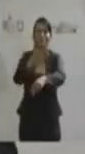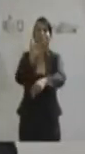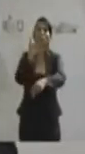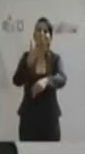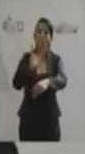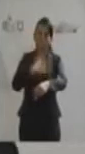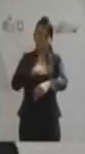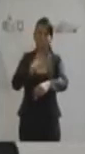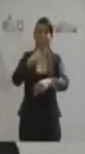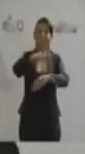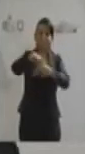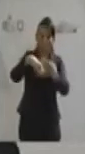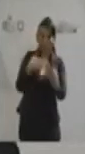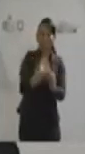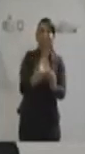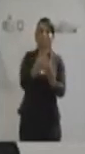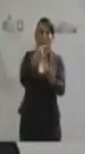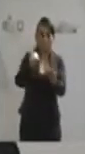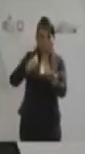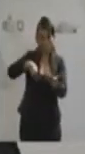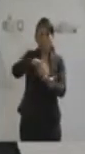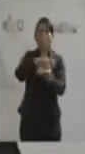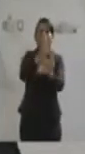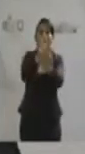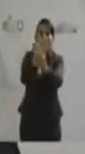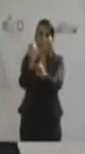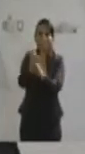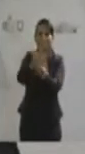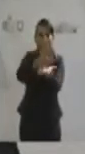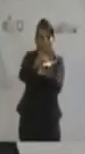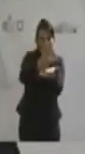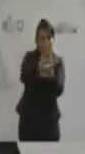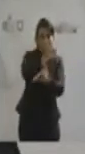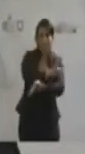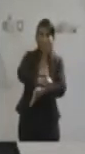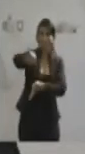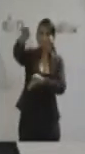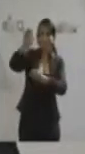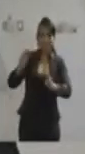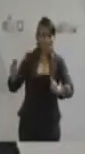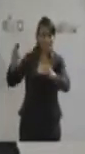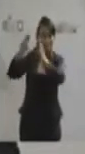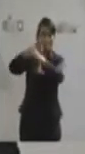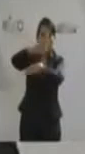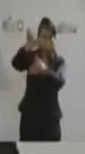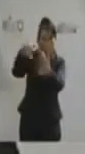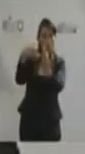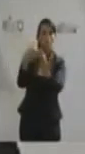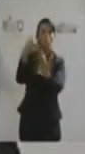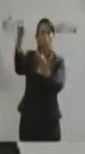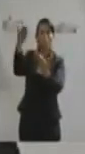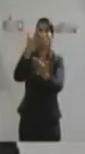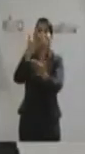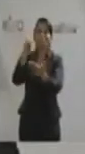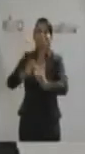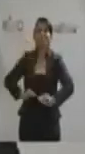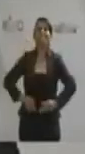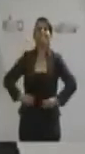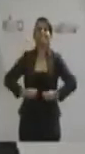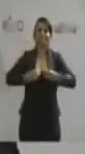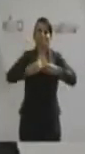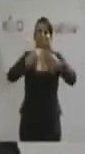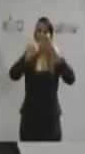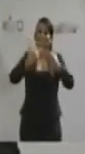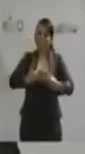cuidar, vamos a apoyarte, vamos a generar inversión en la sierra para que todos en Querétaro puedan vivir con mayor tranquilidad,